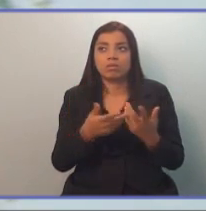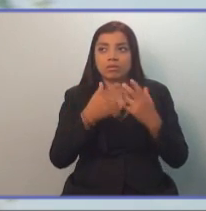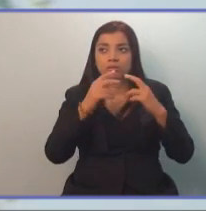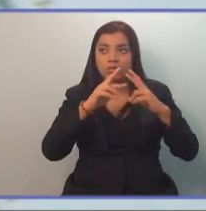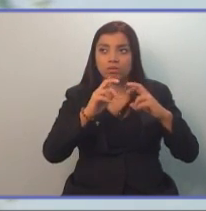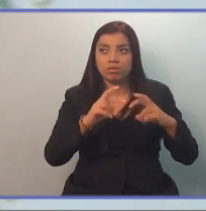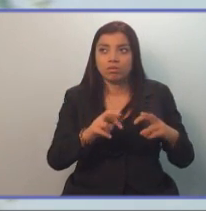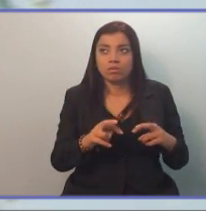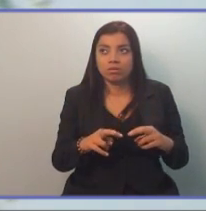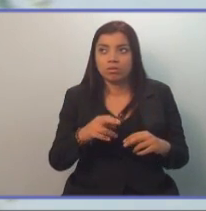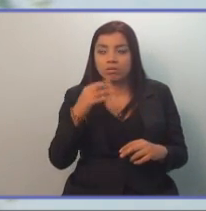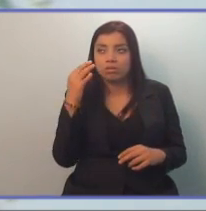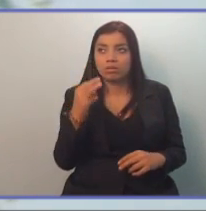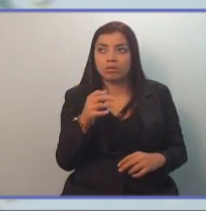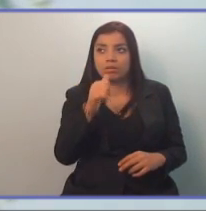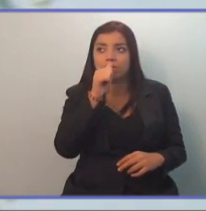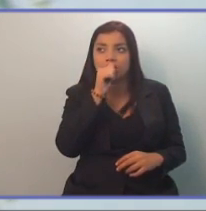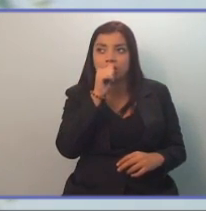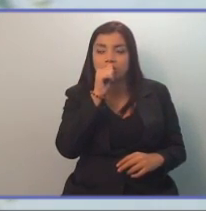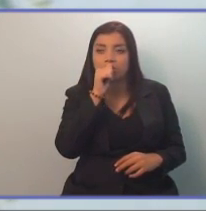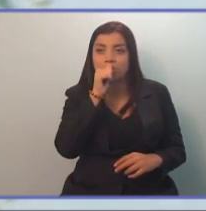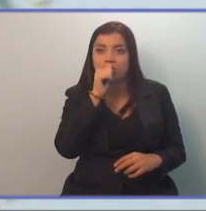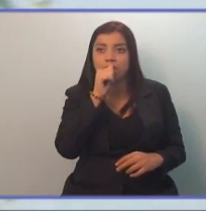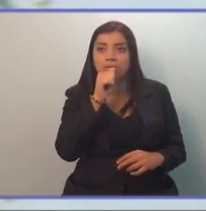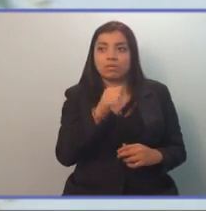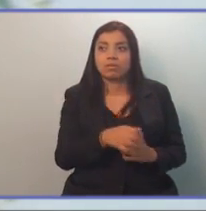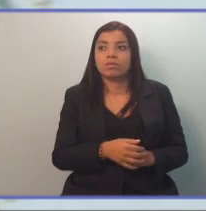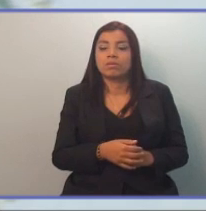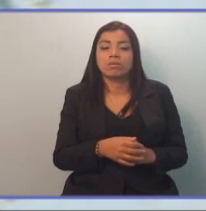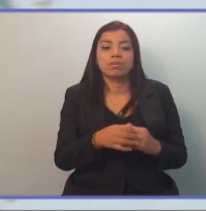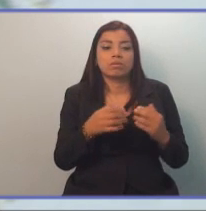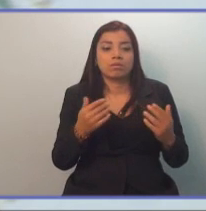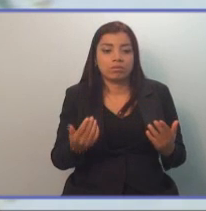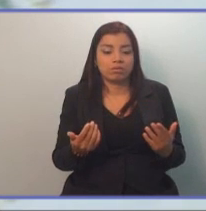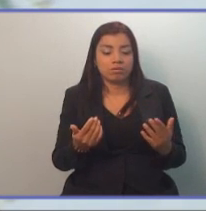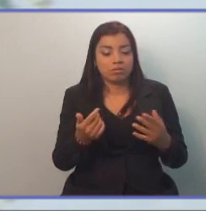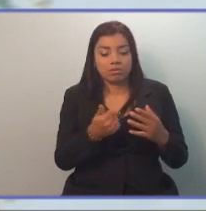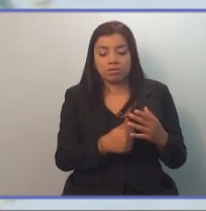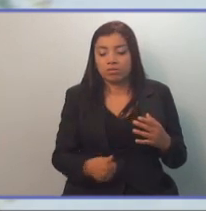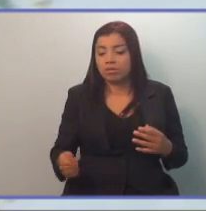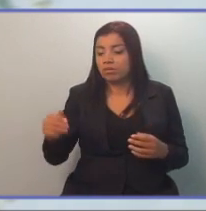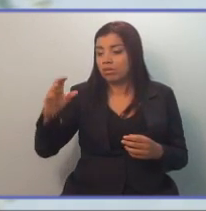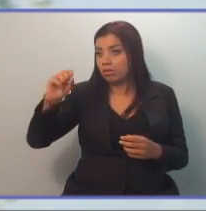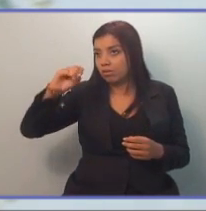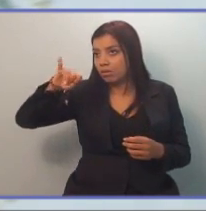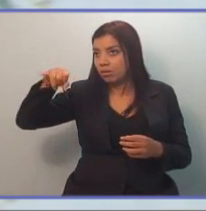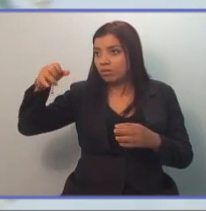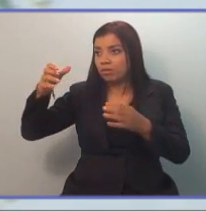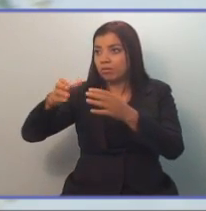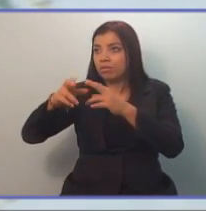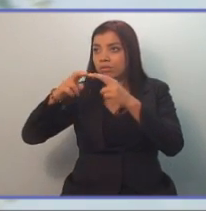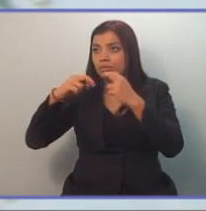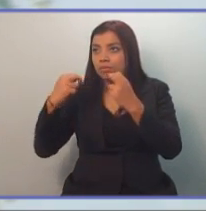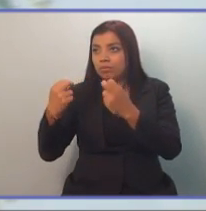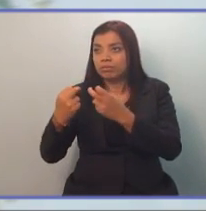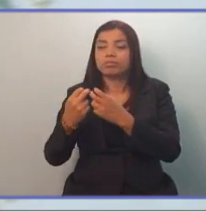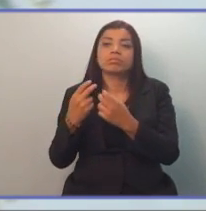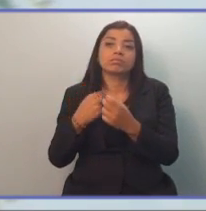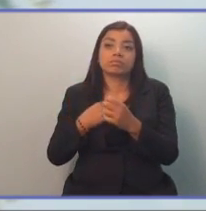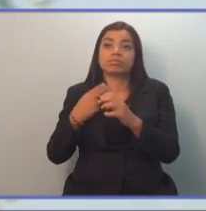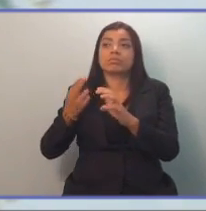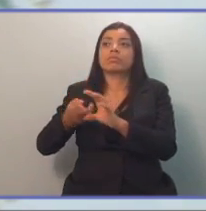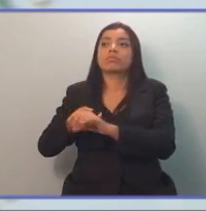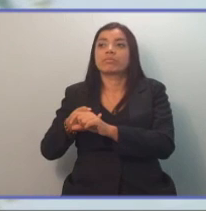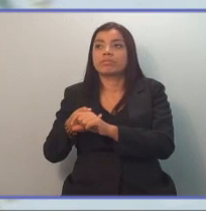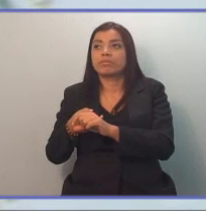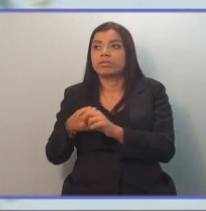de estar reservado. Lo que Corte Plena hizo en ese momento, de la cual yo formé parte y